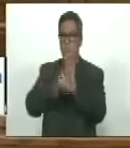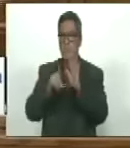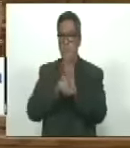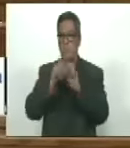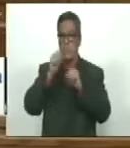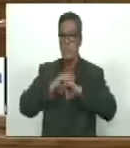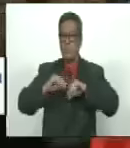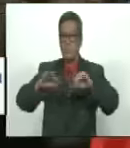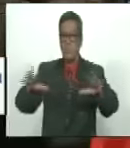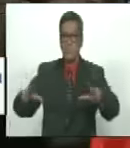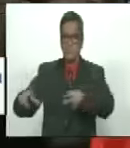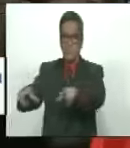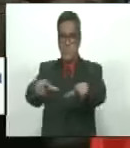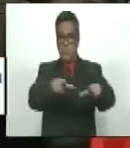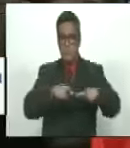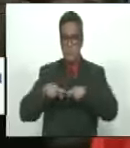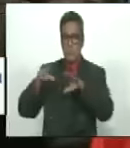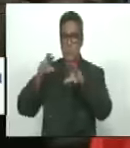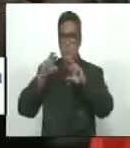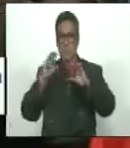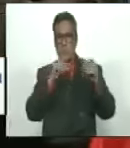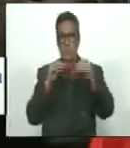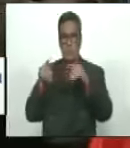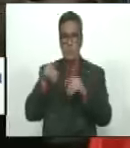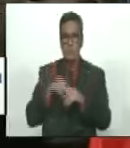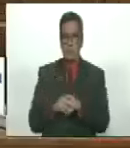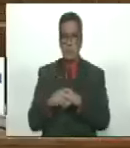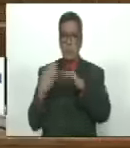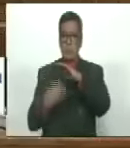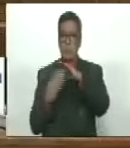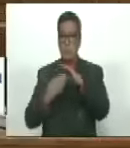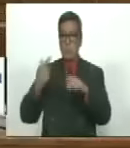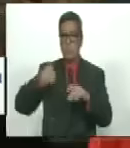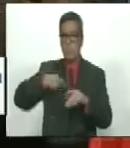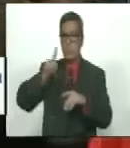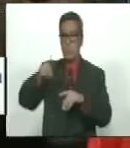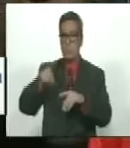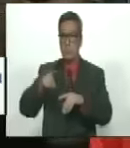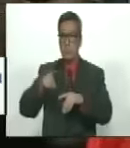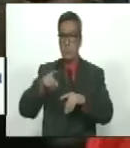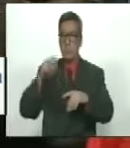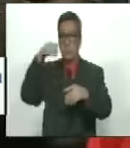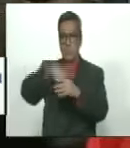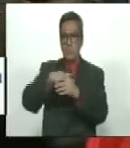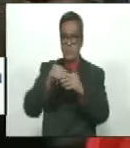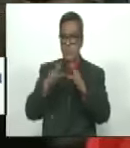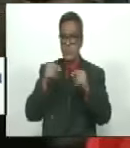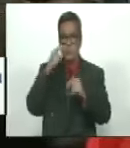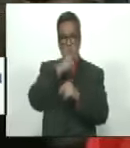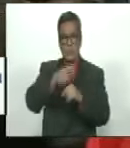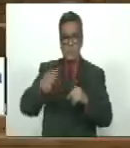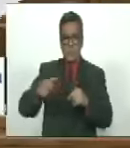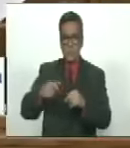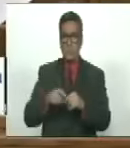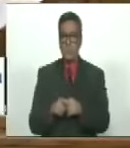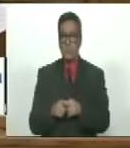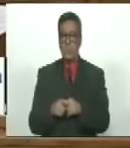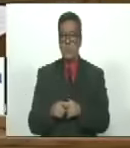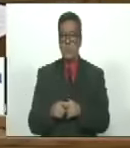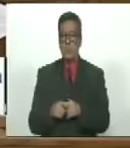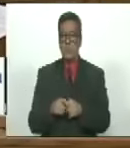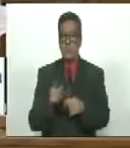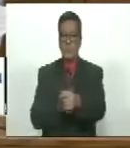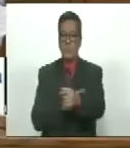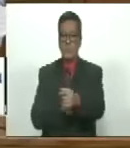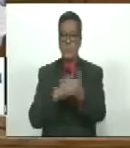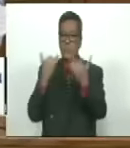verlos desplegados también en el territorio conversando. Con las bases que ustedes los eligieron también, vayan con todo el pueblo, vayamos entonces,